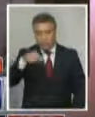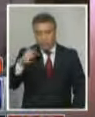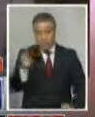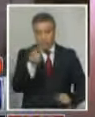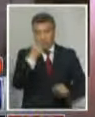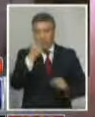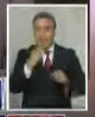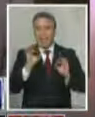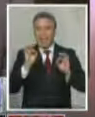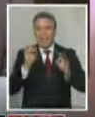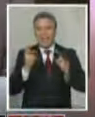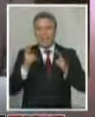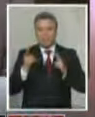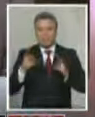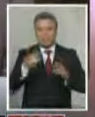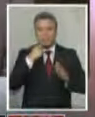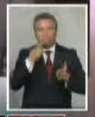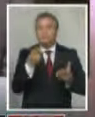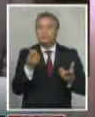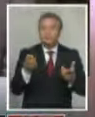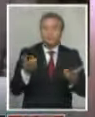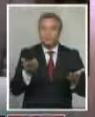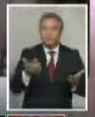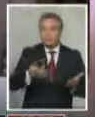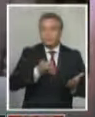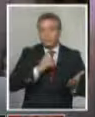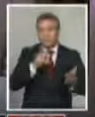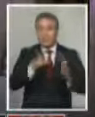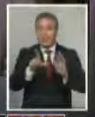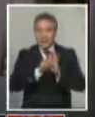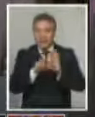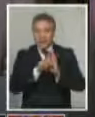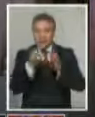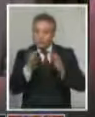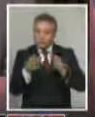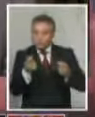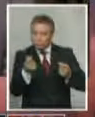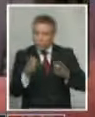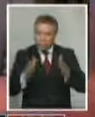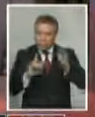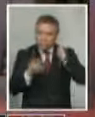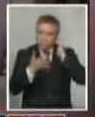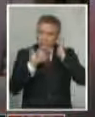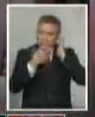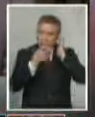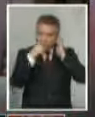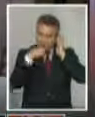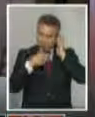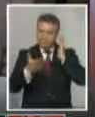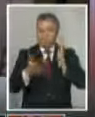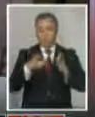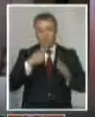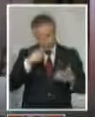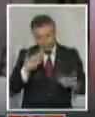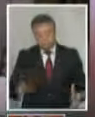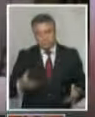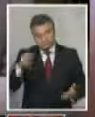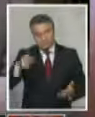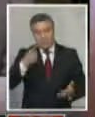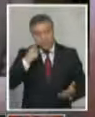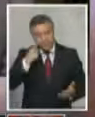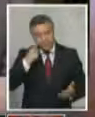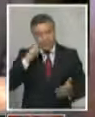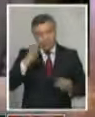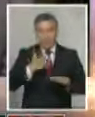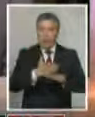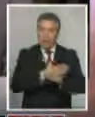nos quiso decir cuál era la estimación que iba a hacer para la ley de presupuesto, pero bueno, esperamos entonces conocerlo antes del